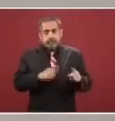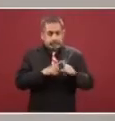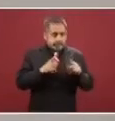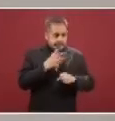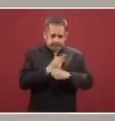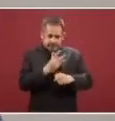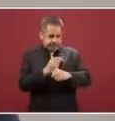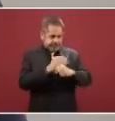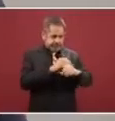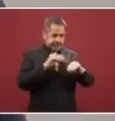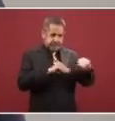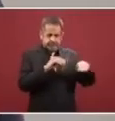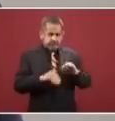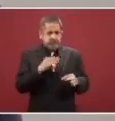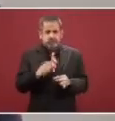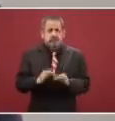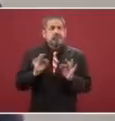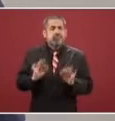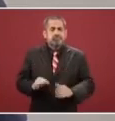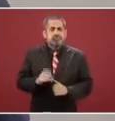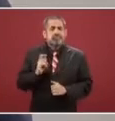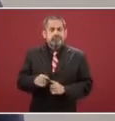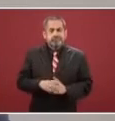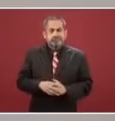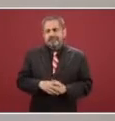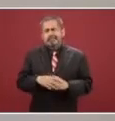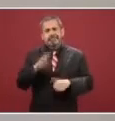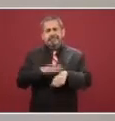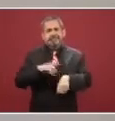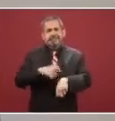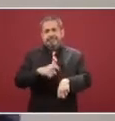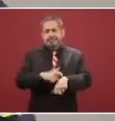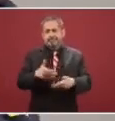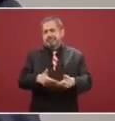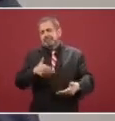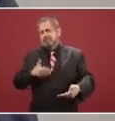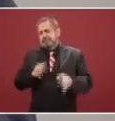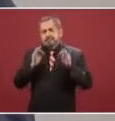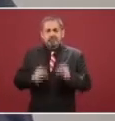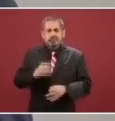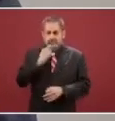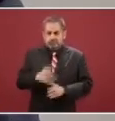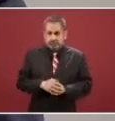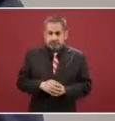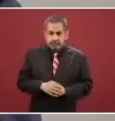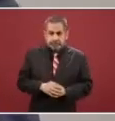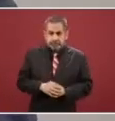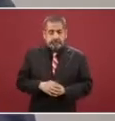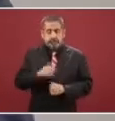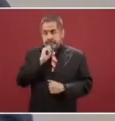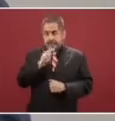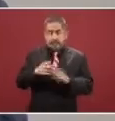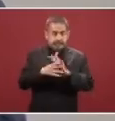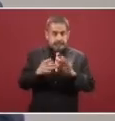ya con todos los materiales, la diferencia se hará muchísimo mayor. Ahora, debo de mencionarles que